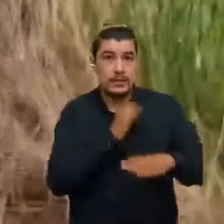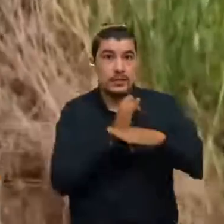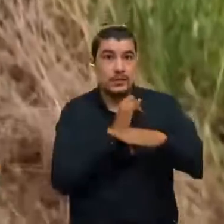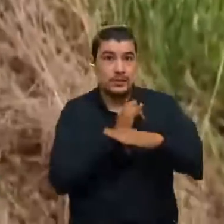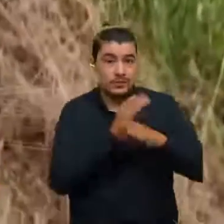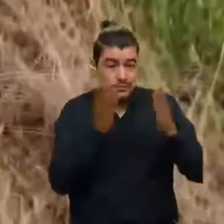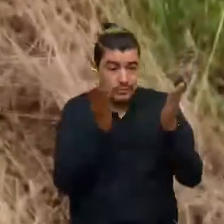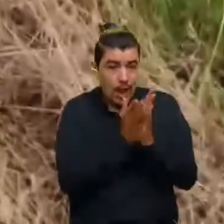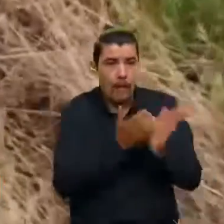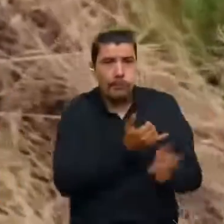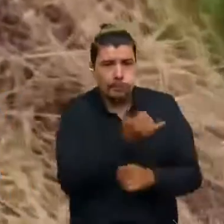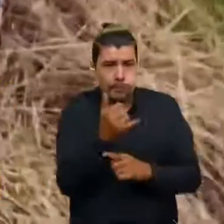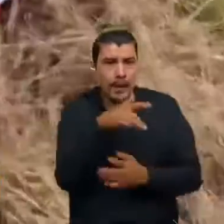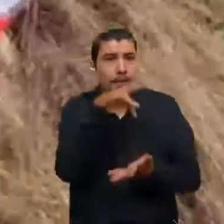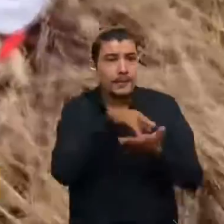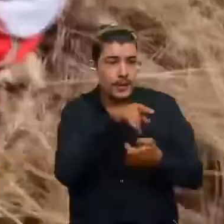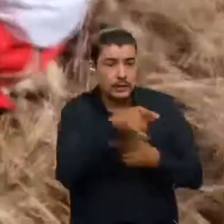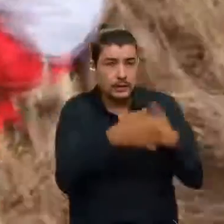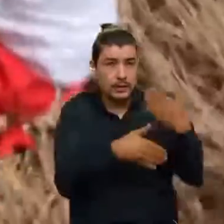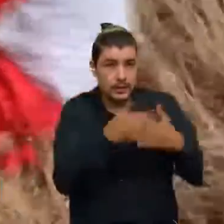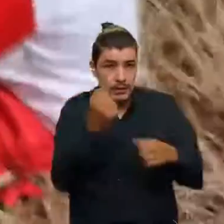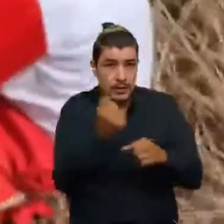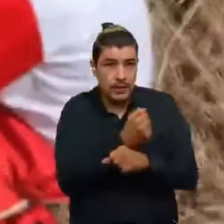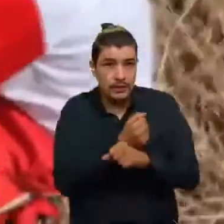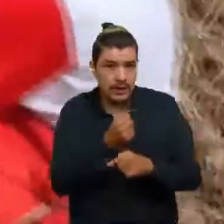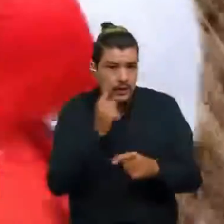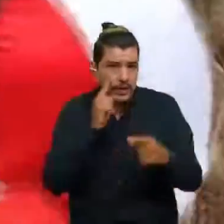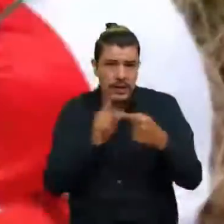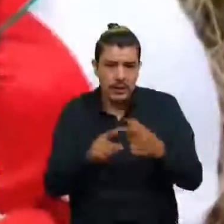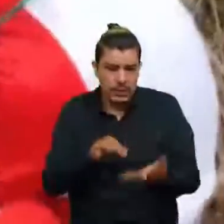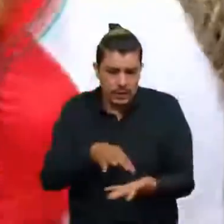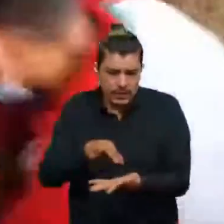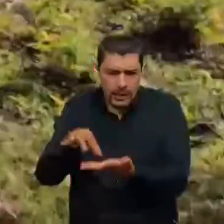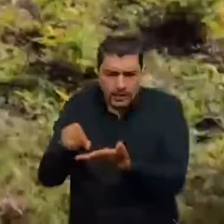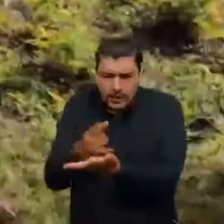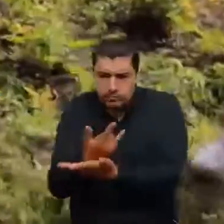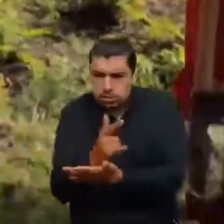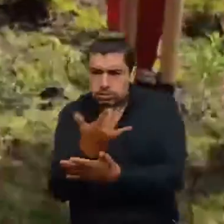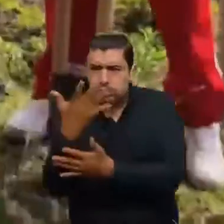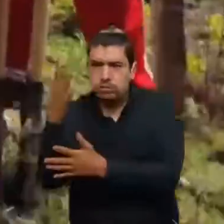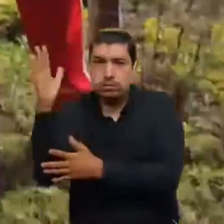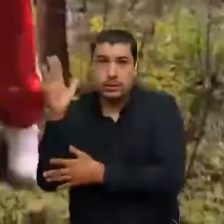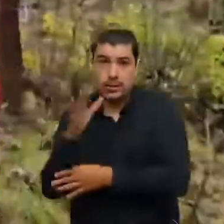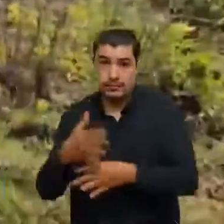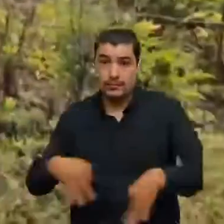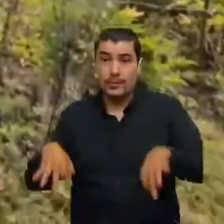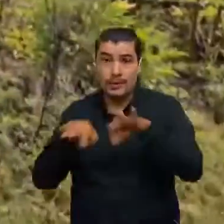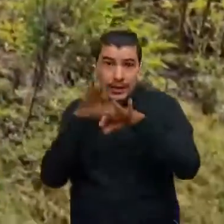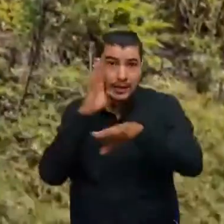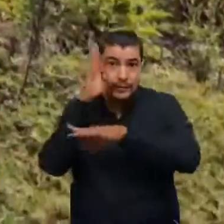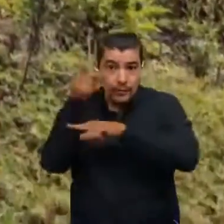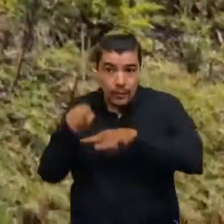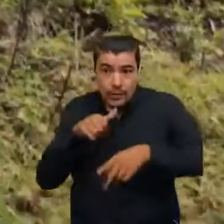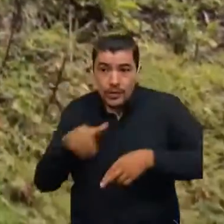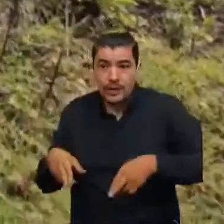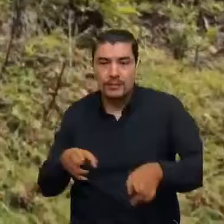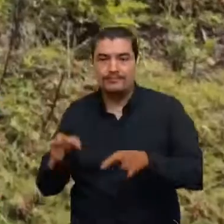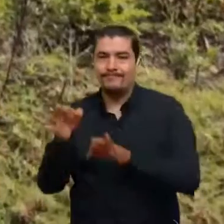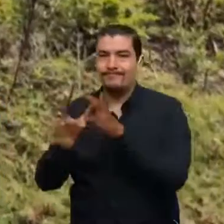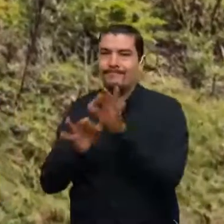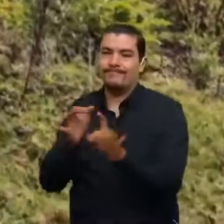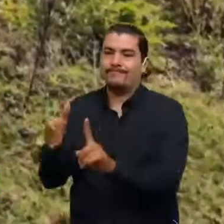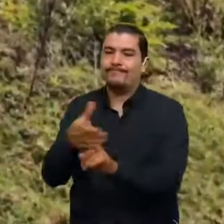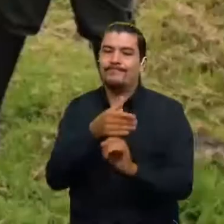también hicieron parte de este trabajo, que llevó a sembrar una cantidad de árboles importantes para el futuro de estas fuentes hídricas.